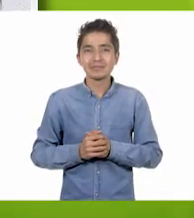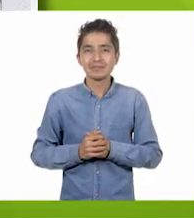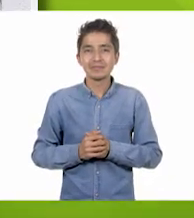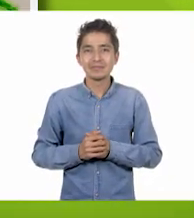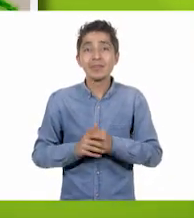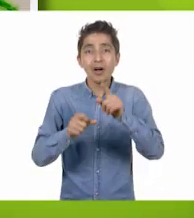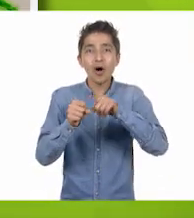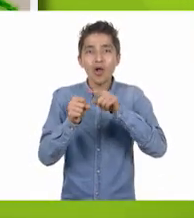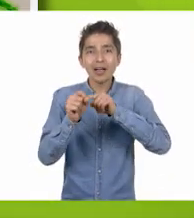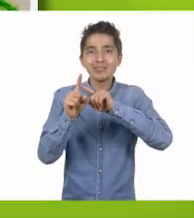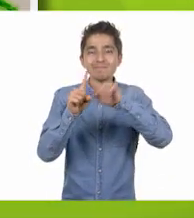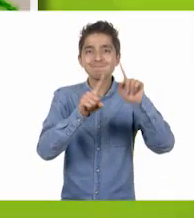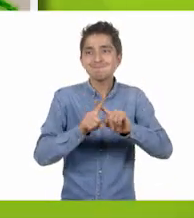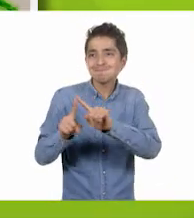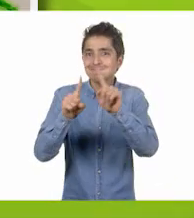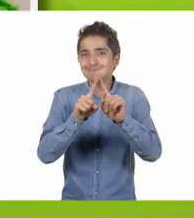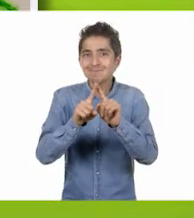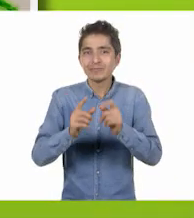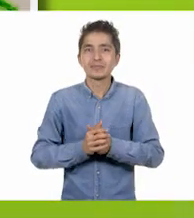Colores.